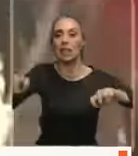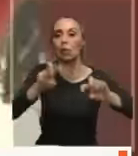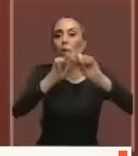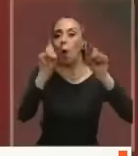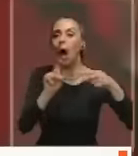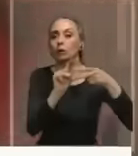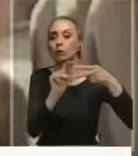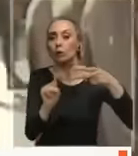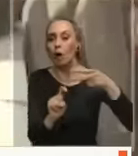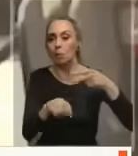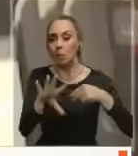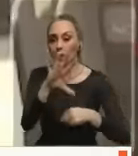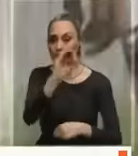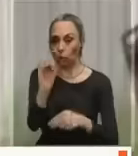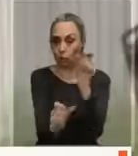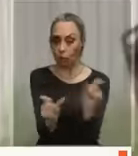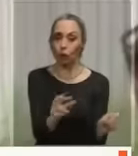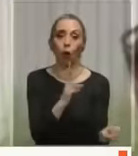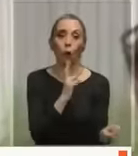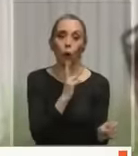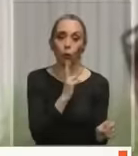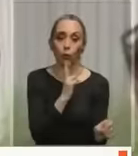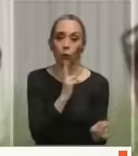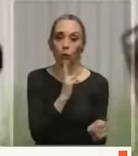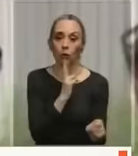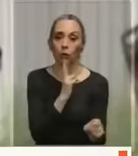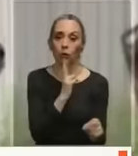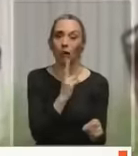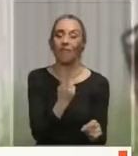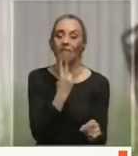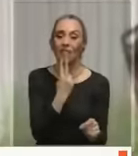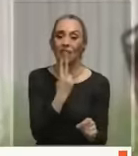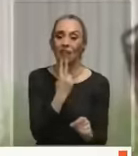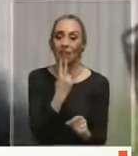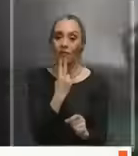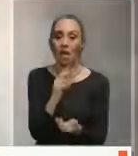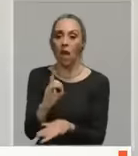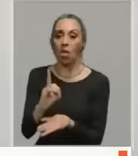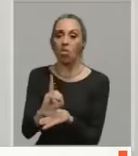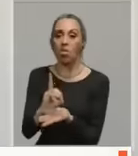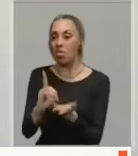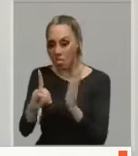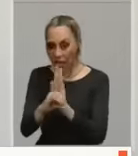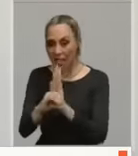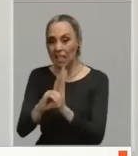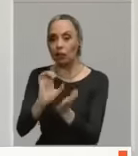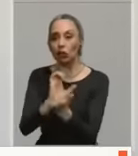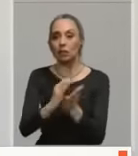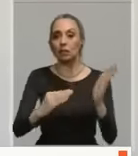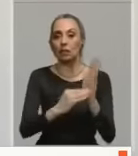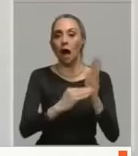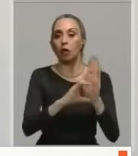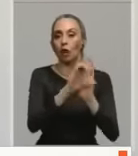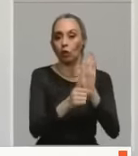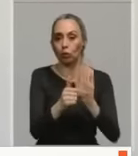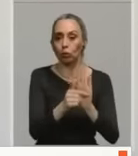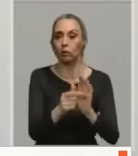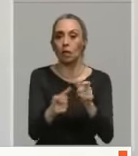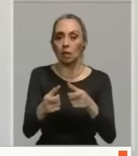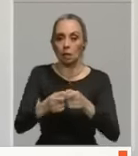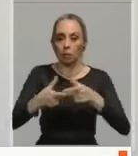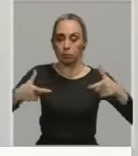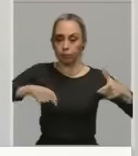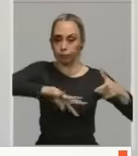Hoy, más de la mitad de los hondureños vive bajo un estado de excepción. La criminalidad es estructural en